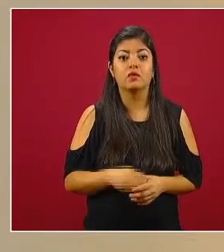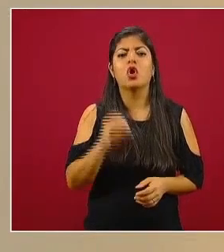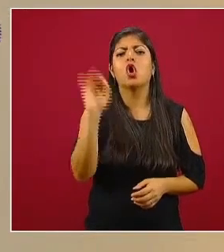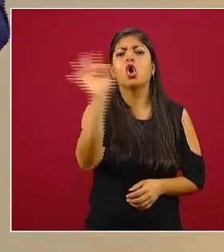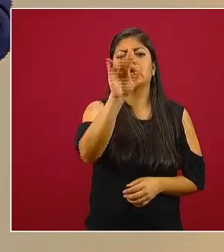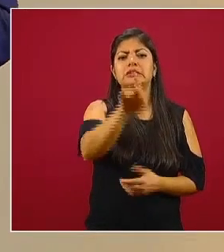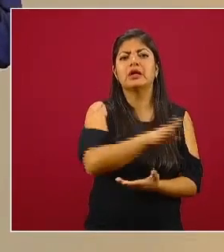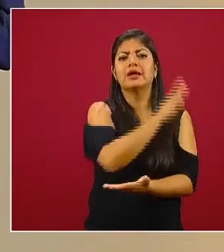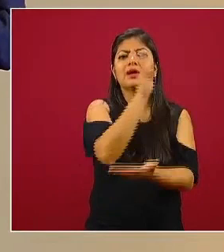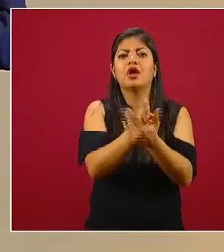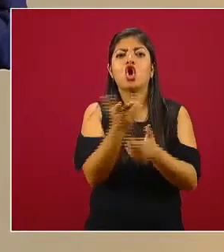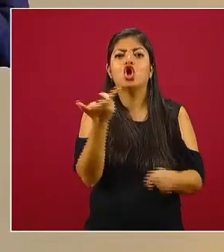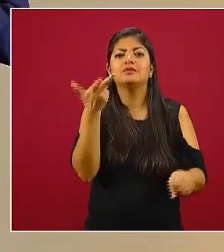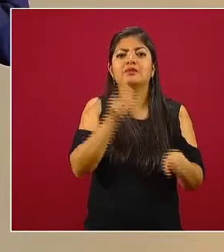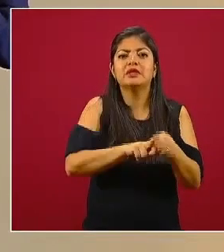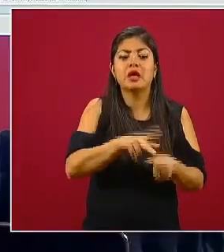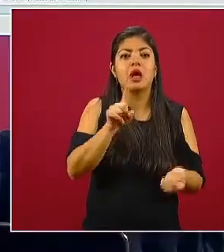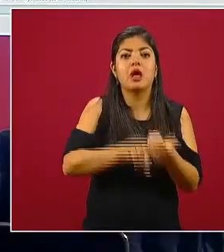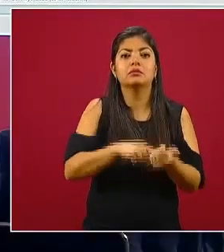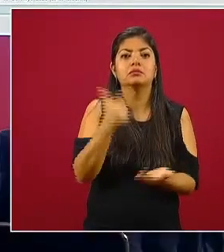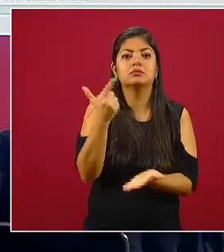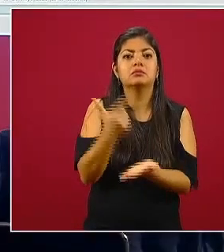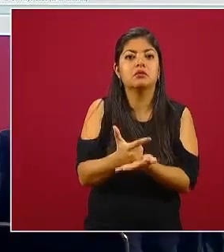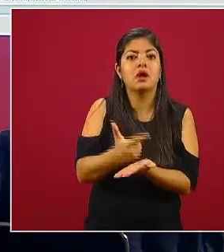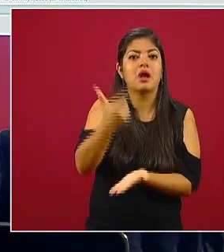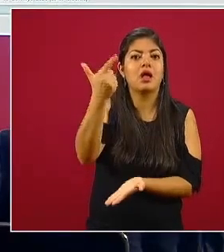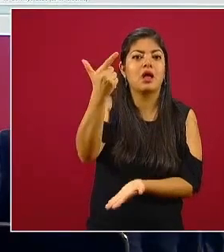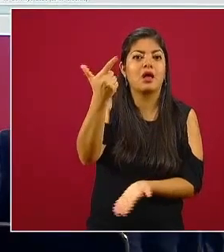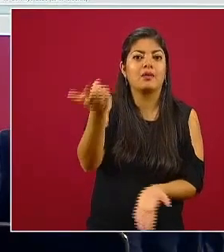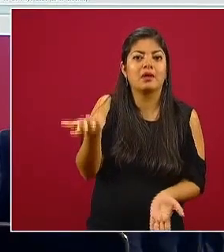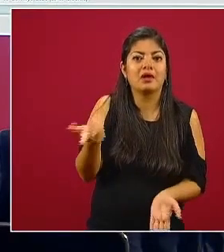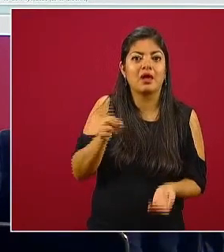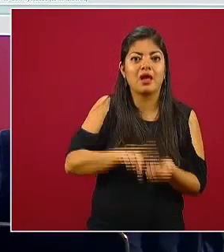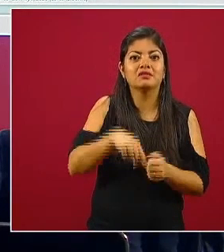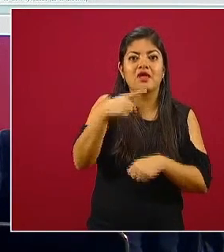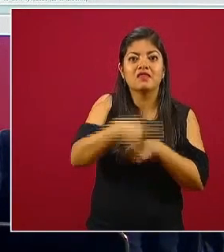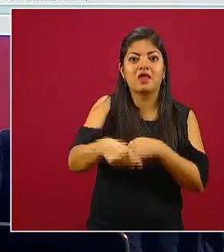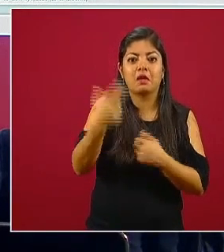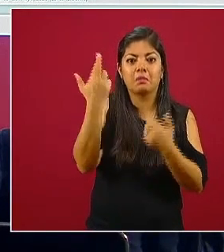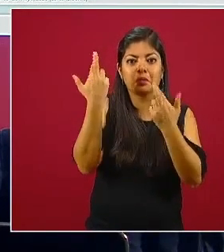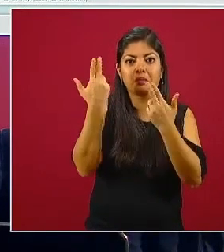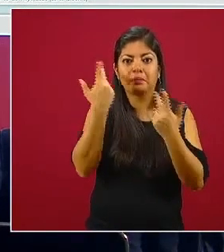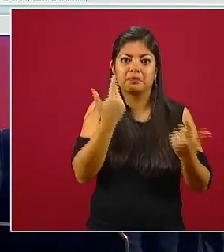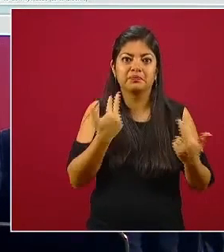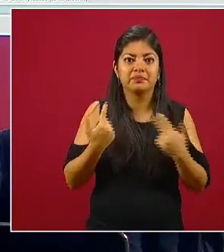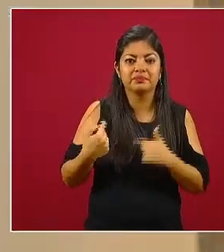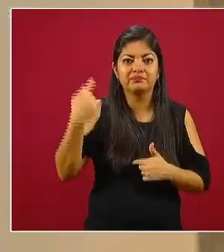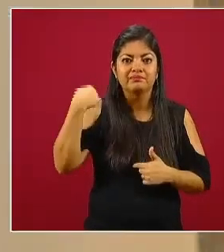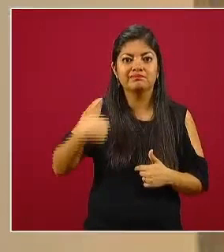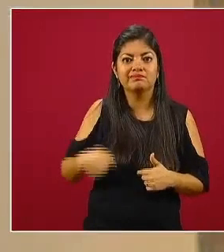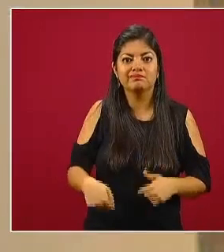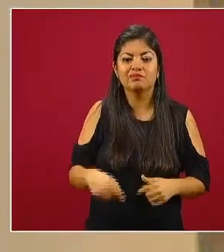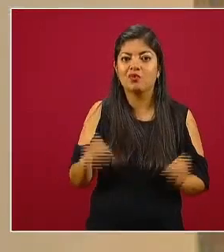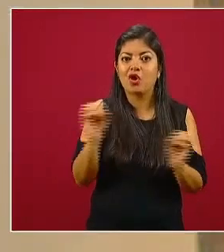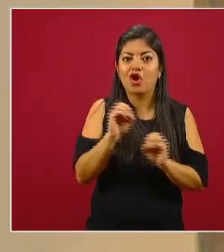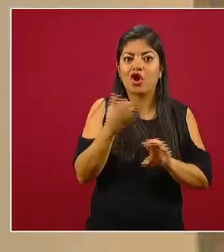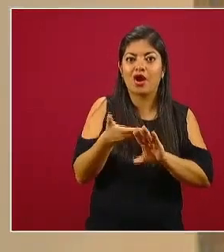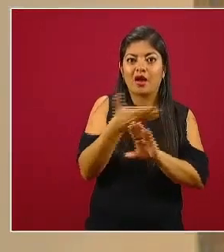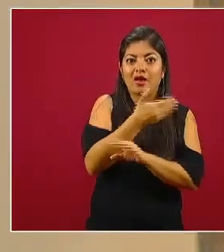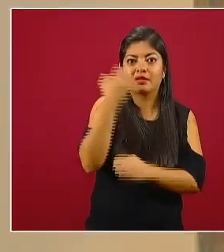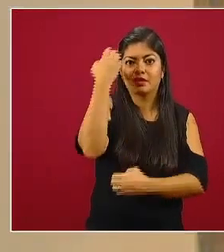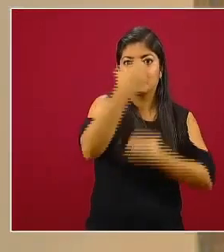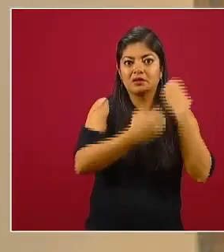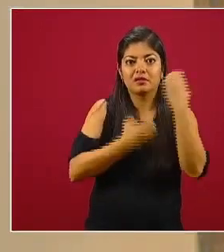al hospital, pero ya en una condición de importante daño, de importante deterioro de los distintos órganos y